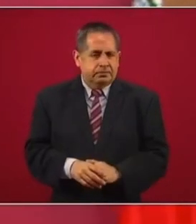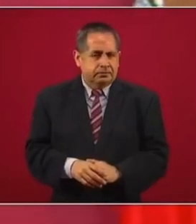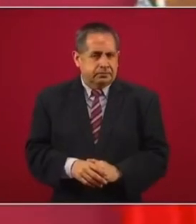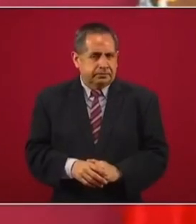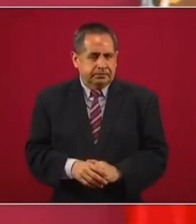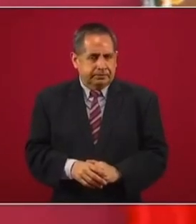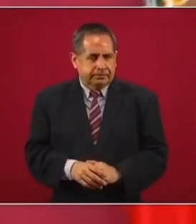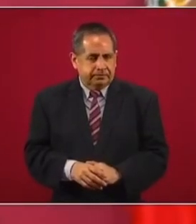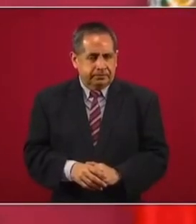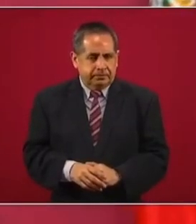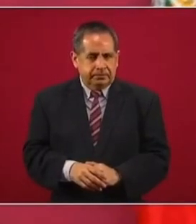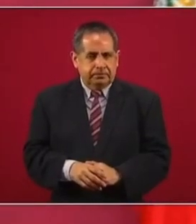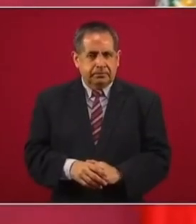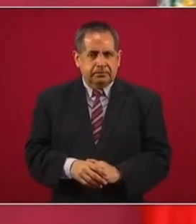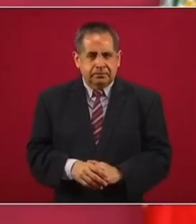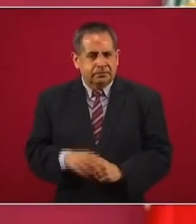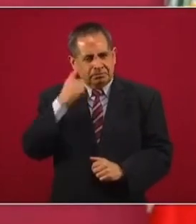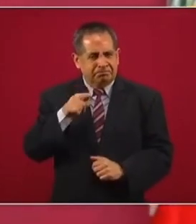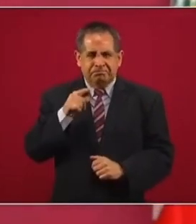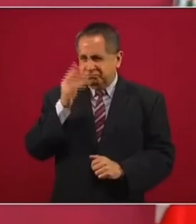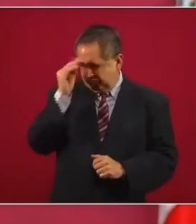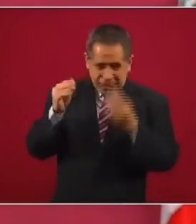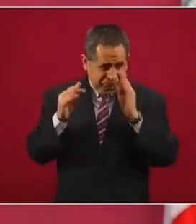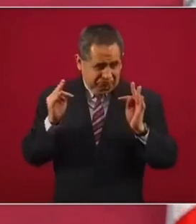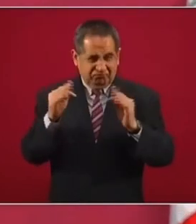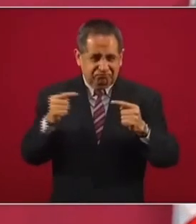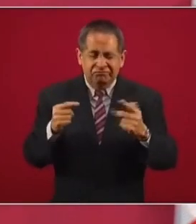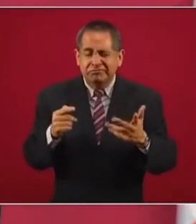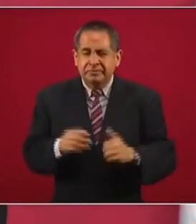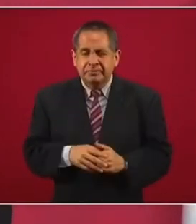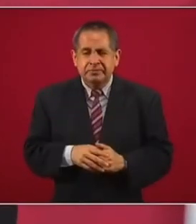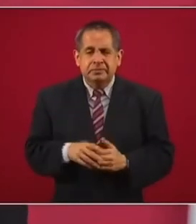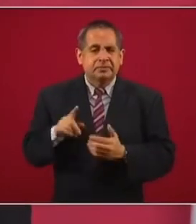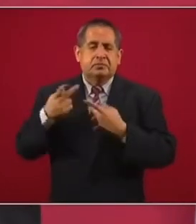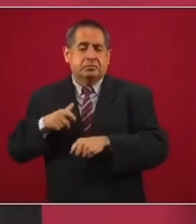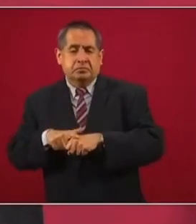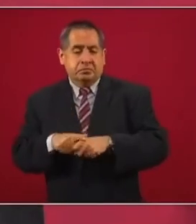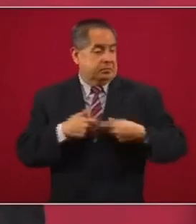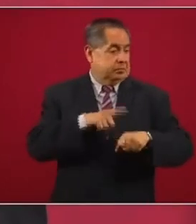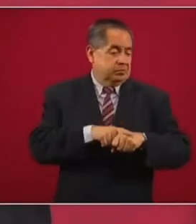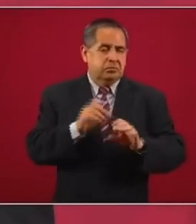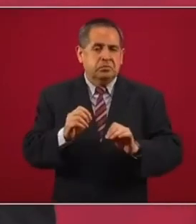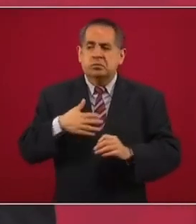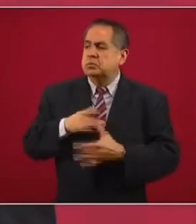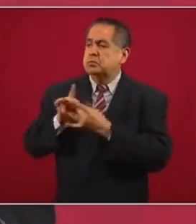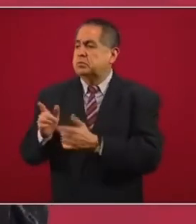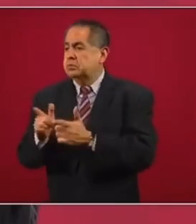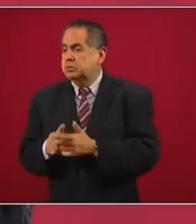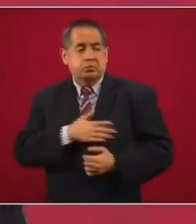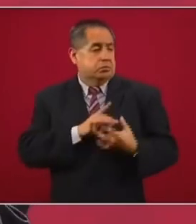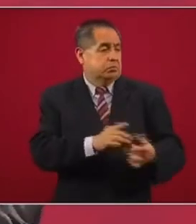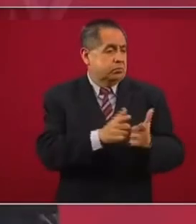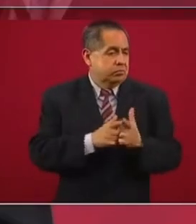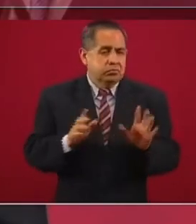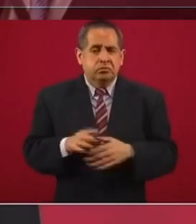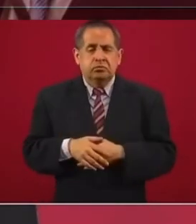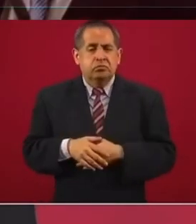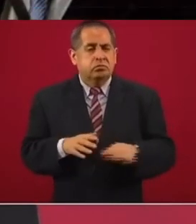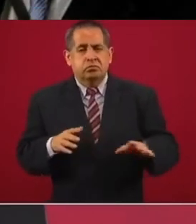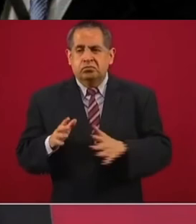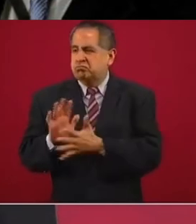creados, ¿no? Enfrentados, ¿no? Intereses personales o de grupo, o que se represente